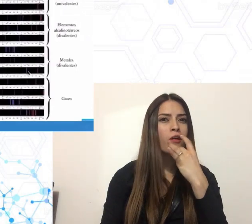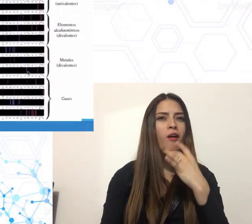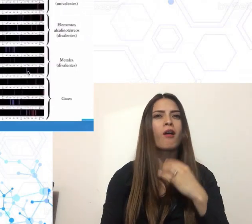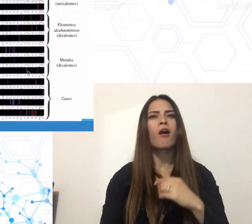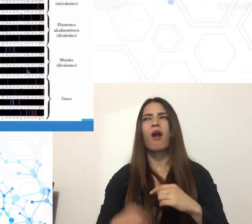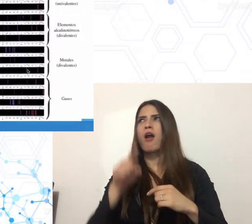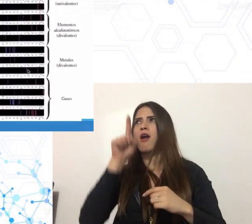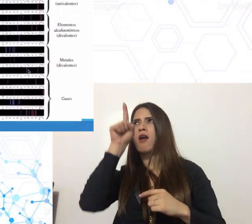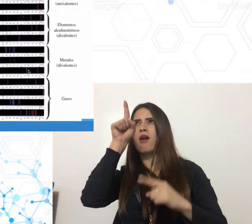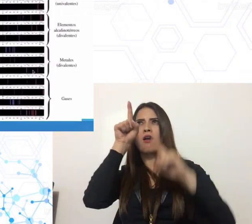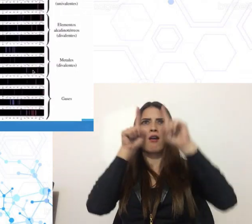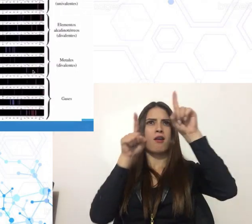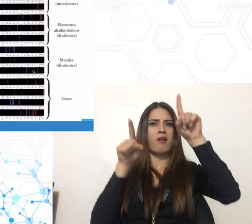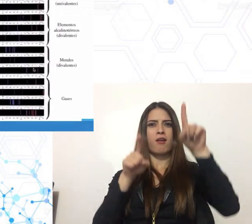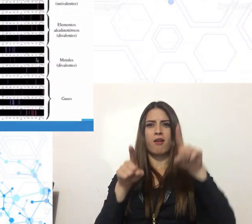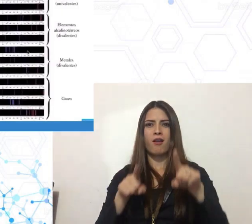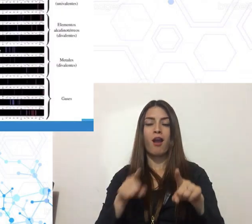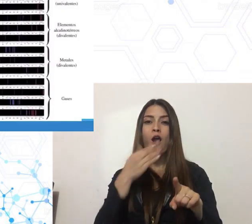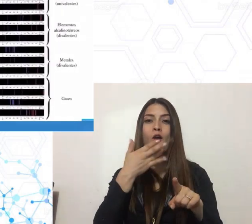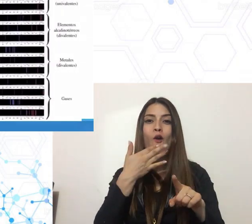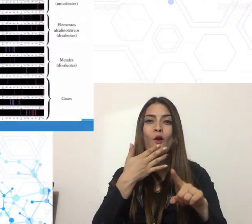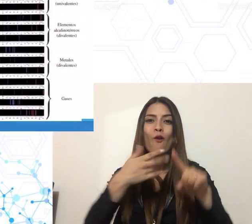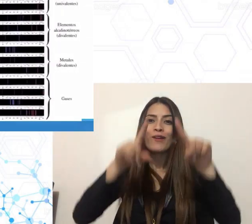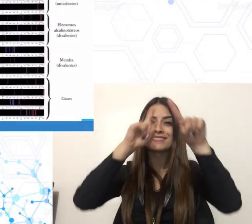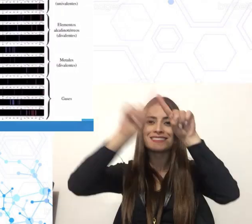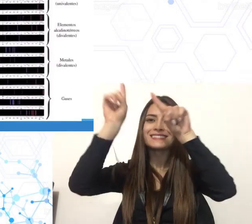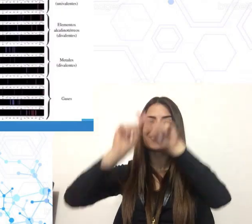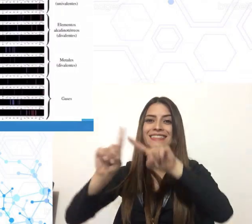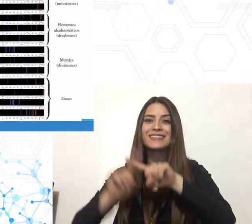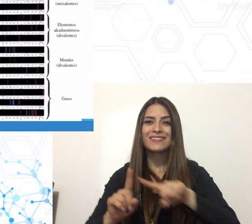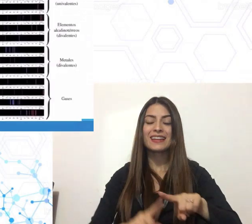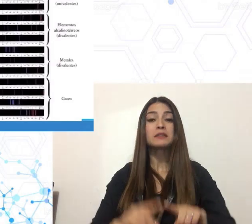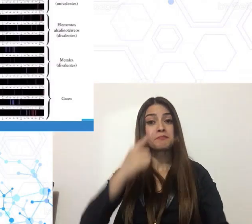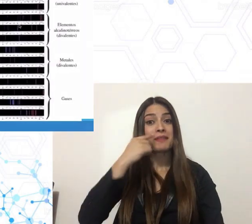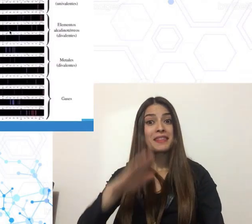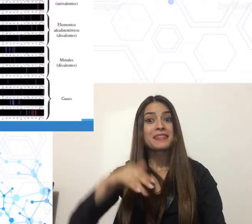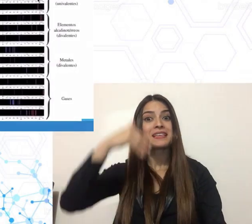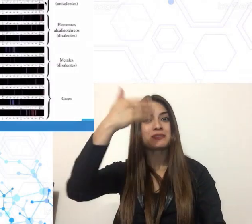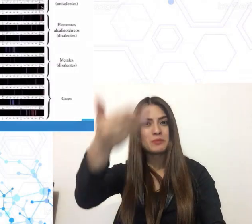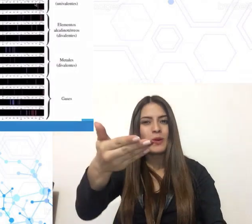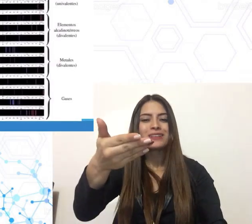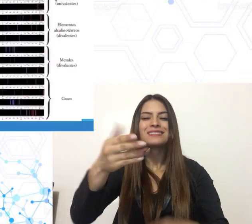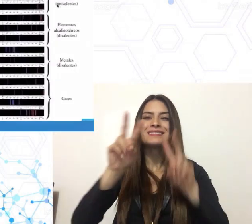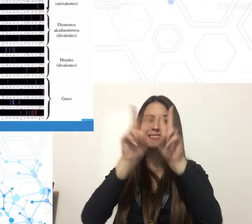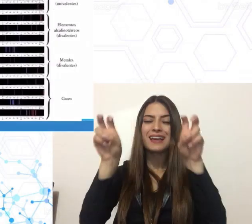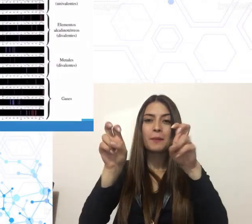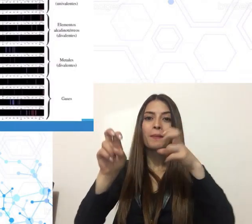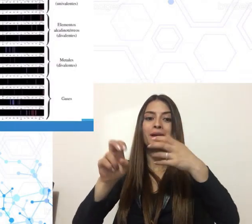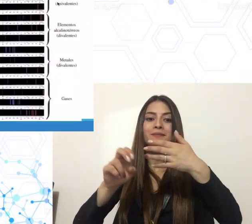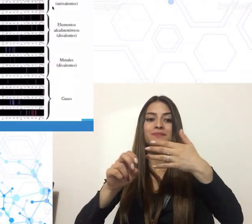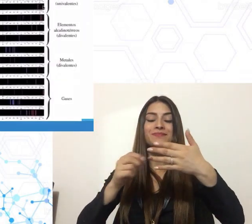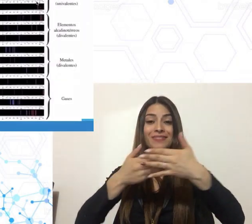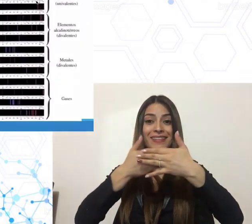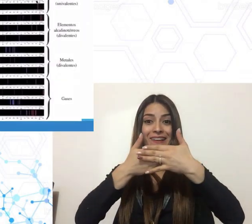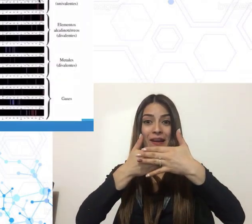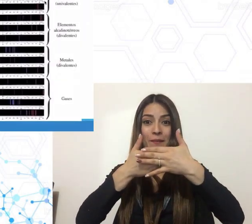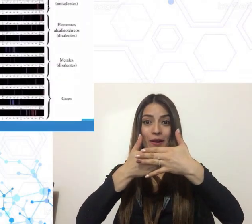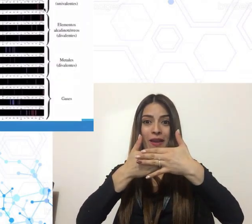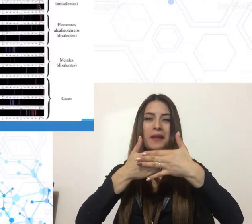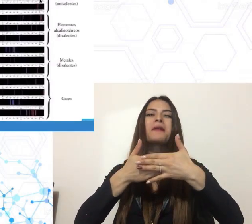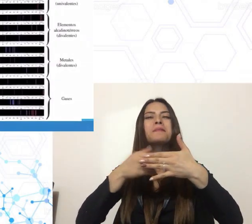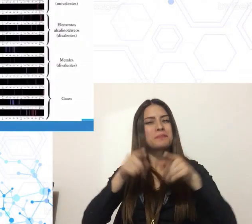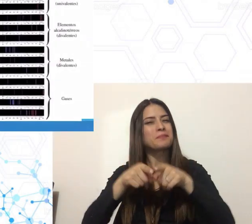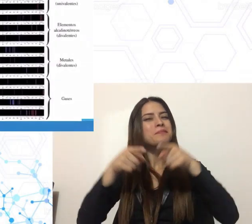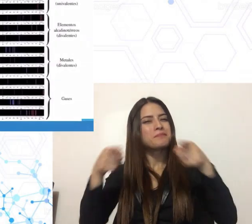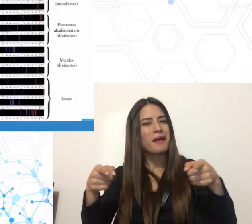amarillo, aquí veo un violeta y de esa manera podría diferenciarlos, de tal manera que posteriormente, cuando